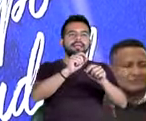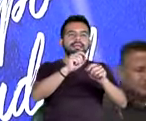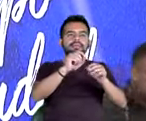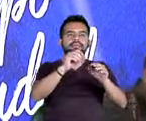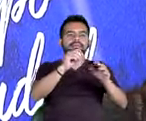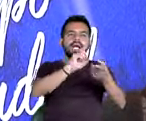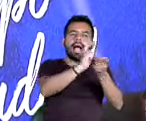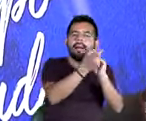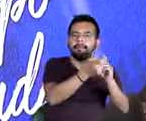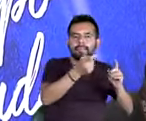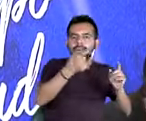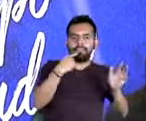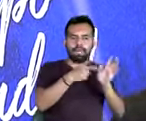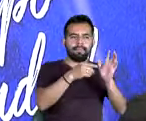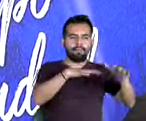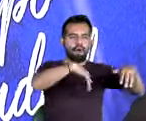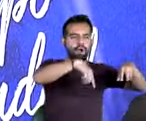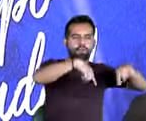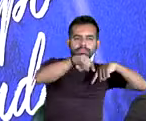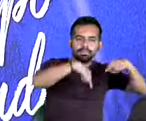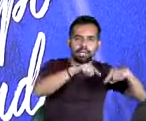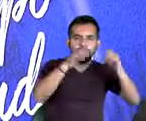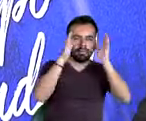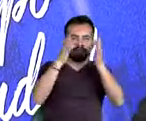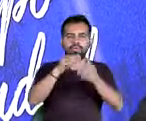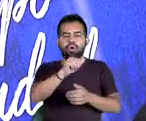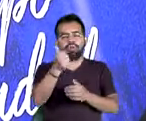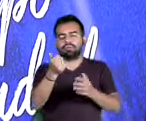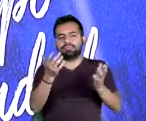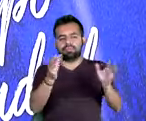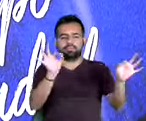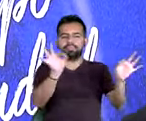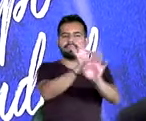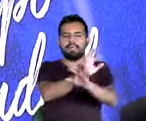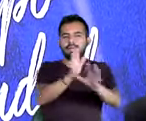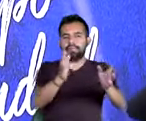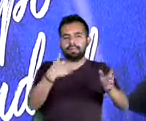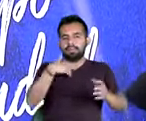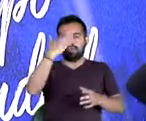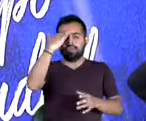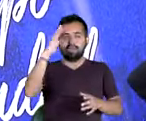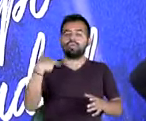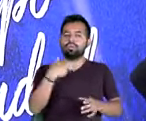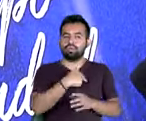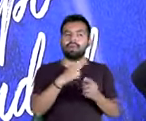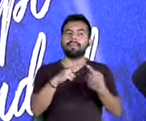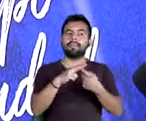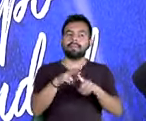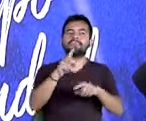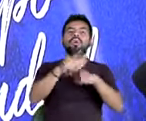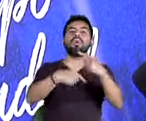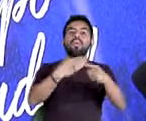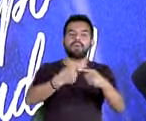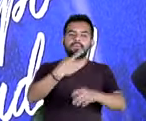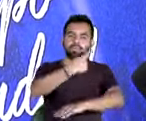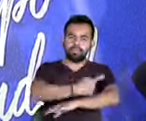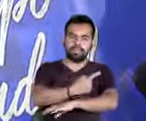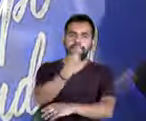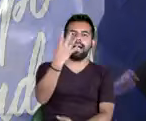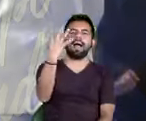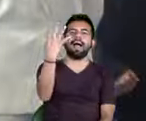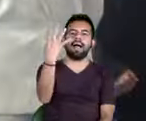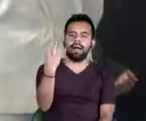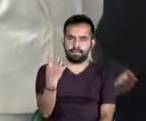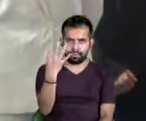cosas que ya entraremos en el detalle. Además, tomando en consideración que nosotros tomamos posesión del cargo el día 14. Lo podrán ver,